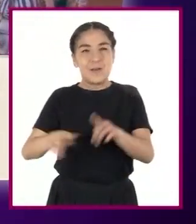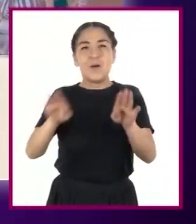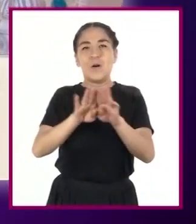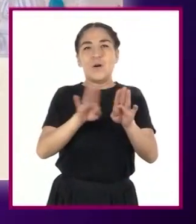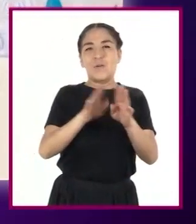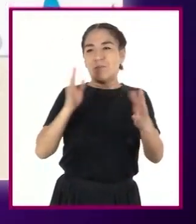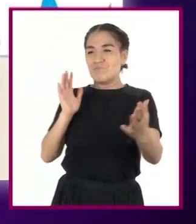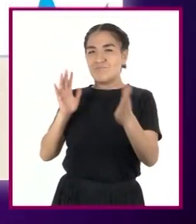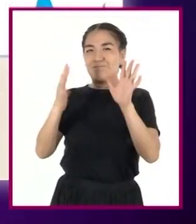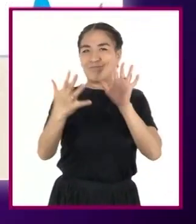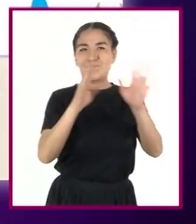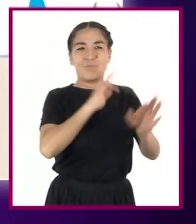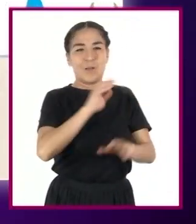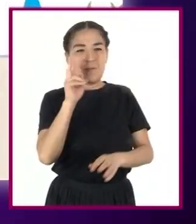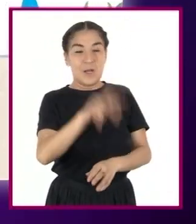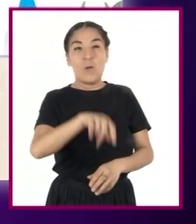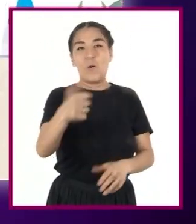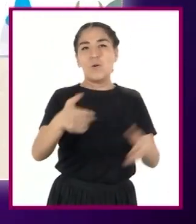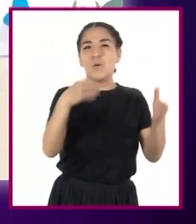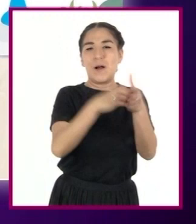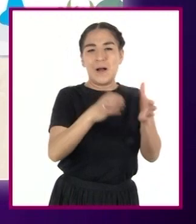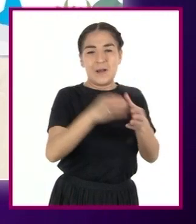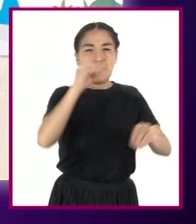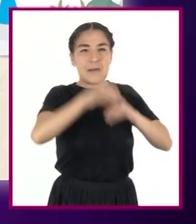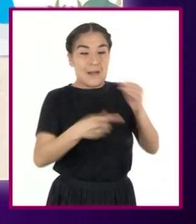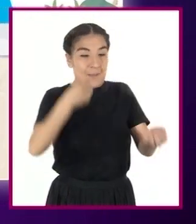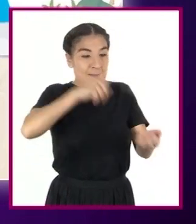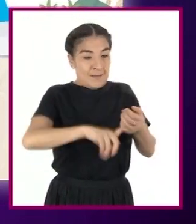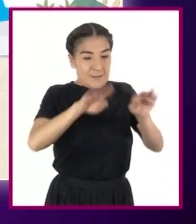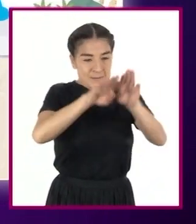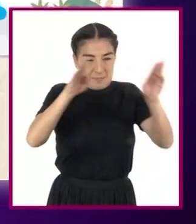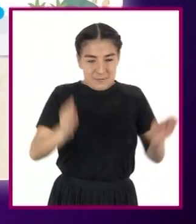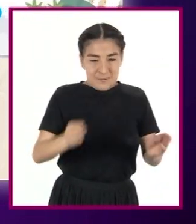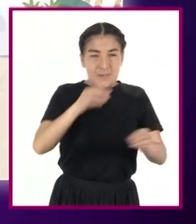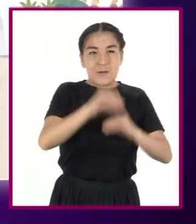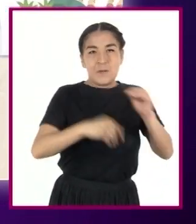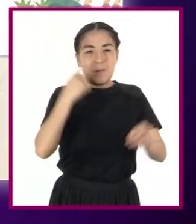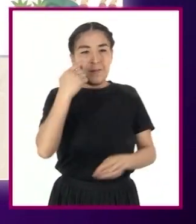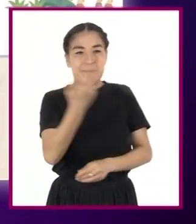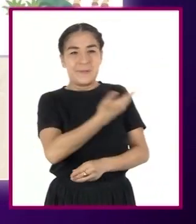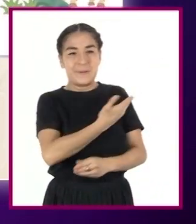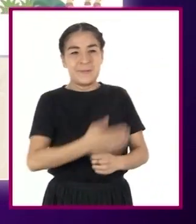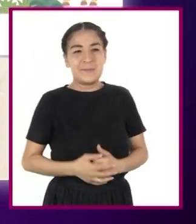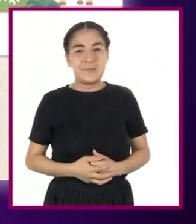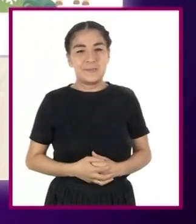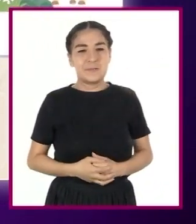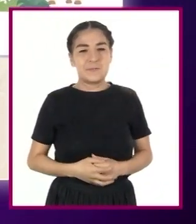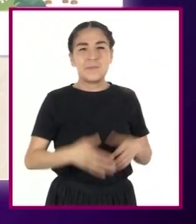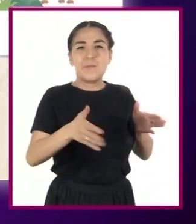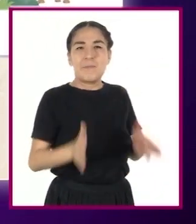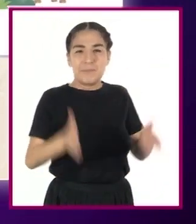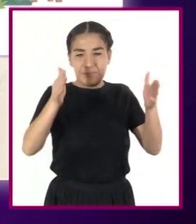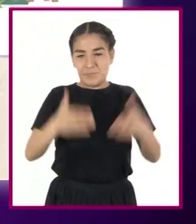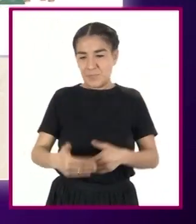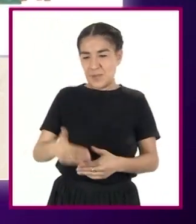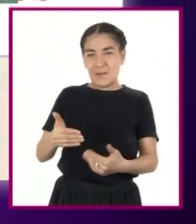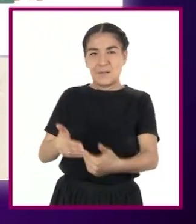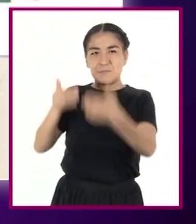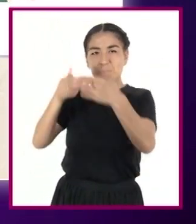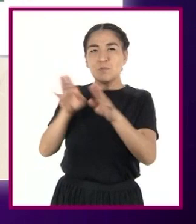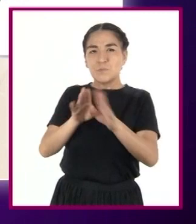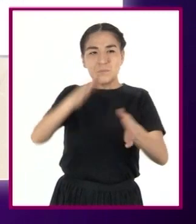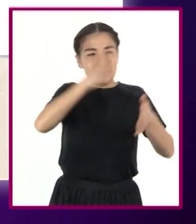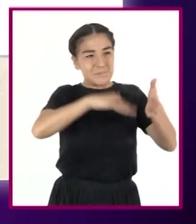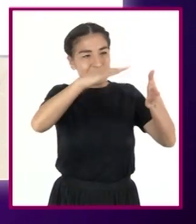ángulos. El diorama de caja se elabora dentro de una caja que puede ser de varias medidas. En sus paredes se pintan los fondos y los ambientes